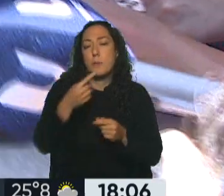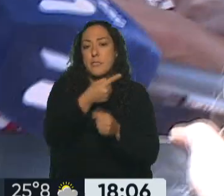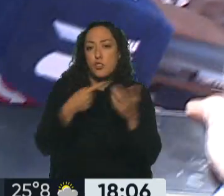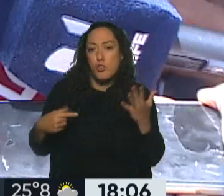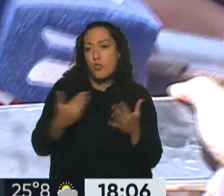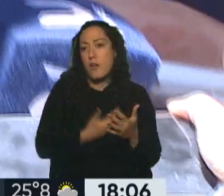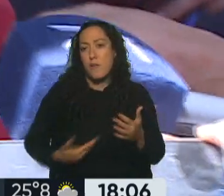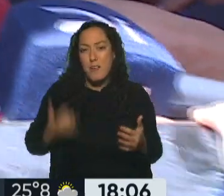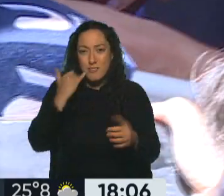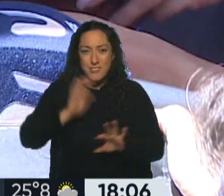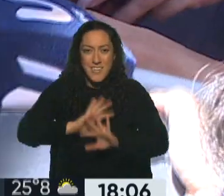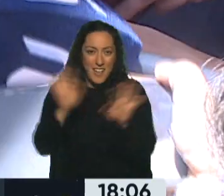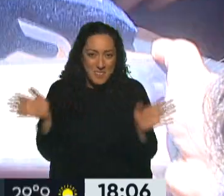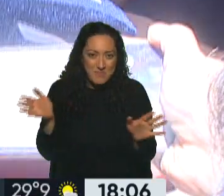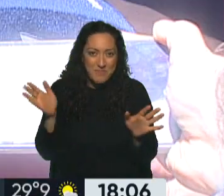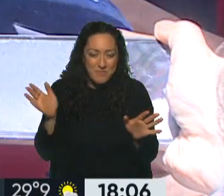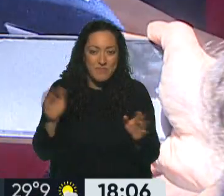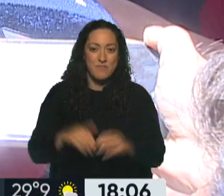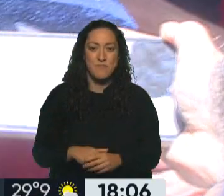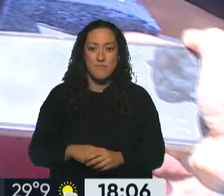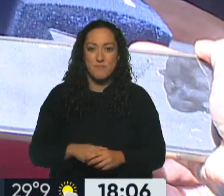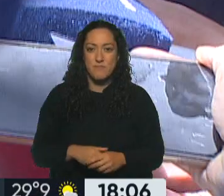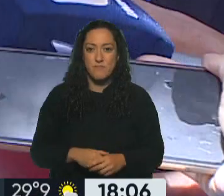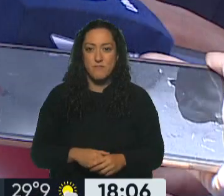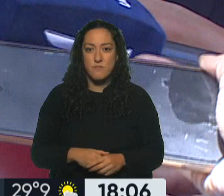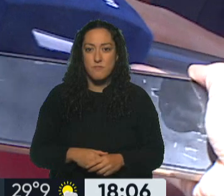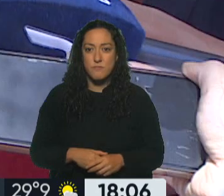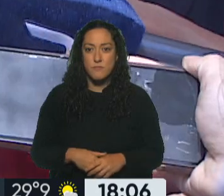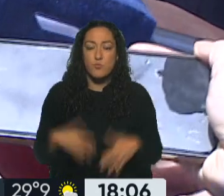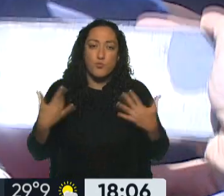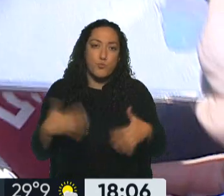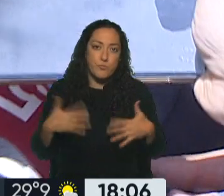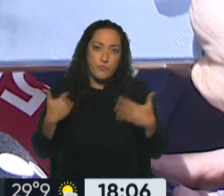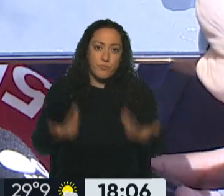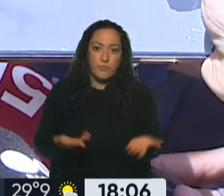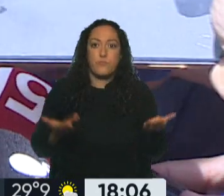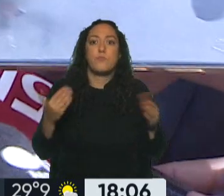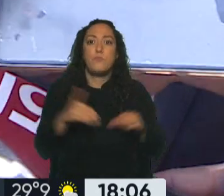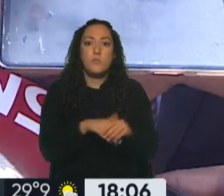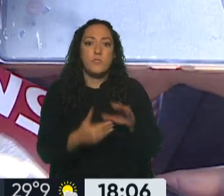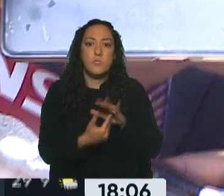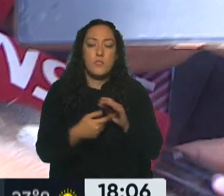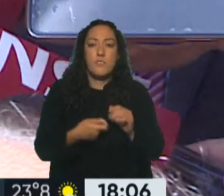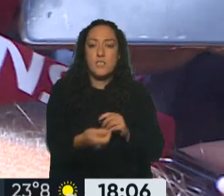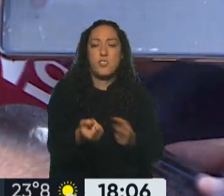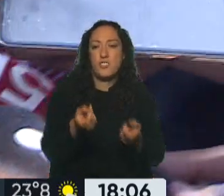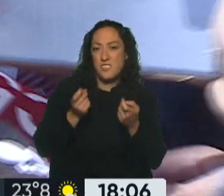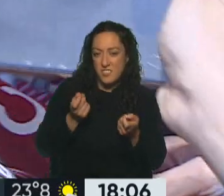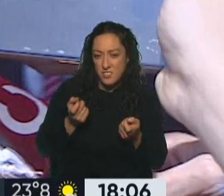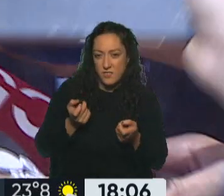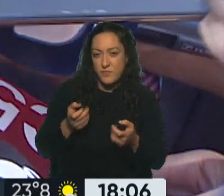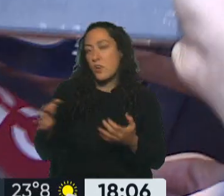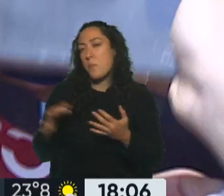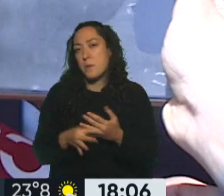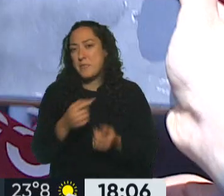gobierno, que en este momento es muchísimo y para eso se necesita de alguna manera la financiación. Los compromisos que ya